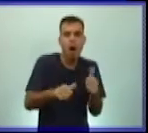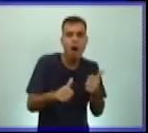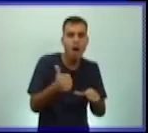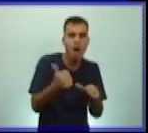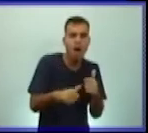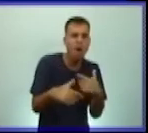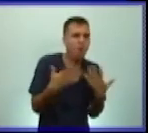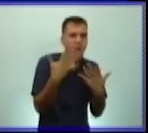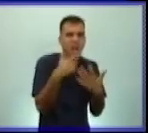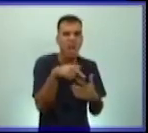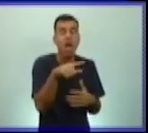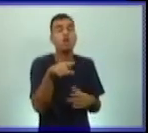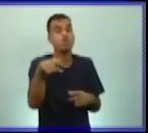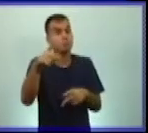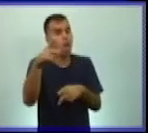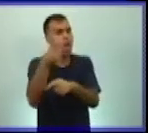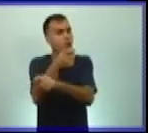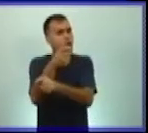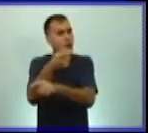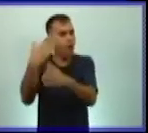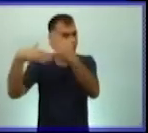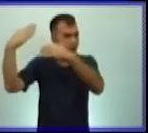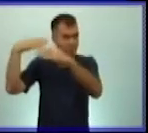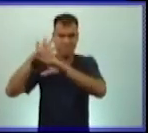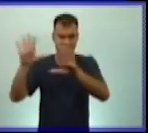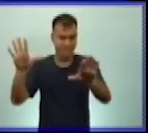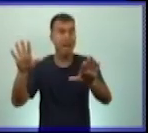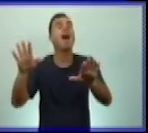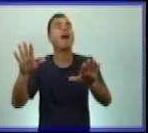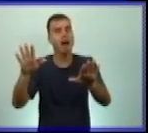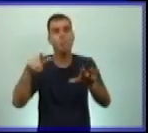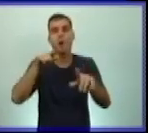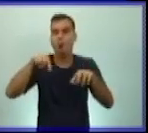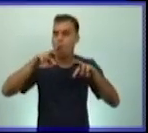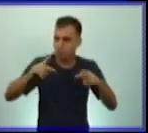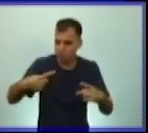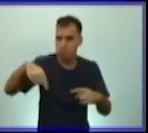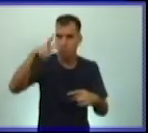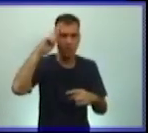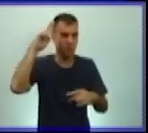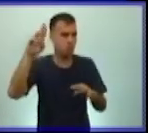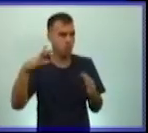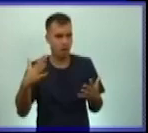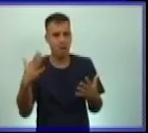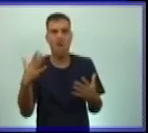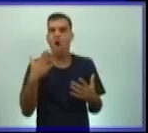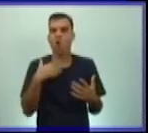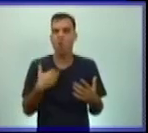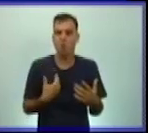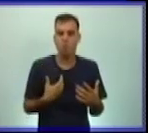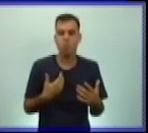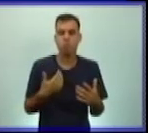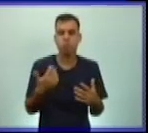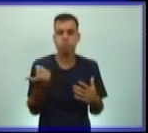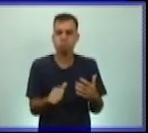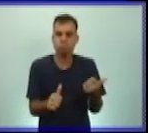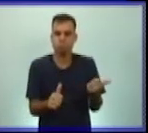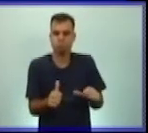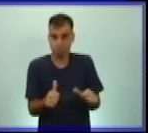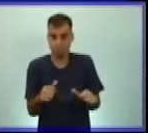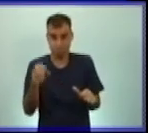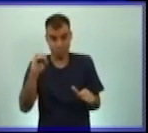pero quiero que lo retomen, teniendo en cuenta que las aplicaciones de las sustancias, en este caso del